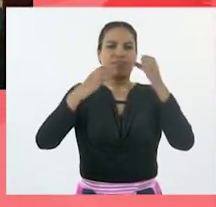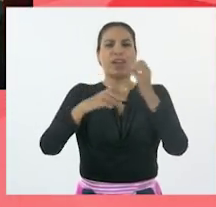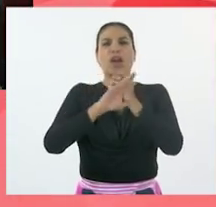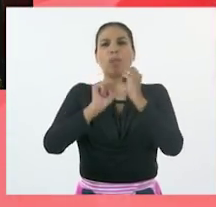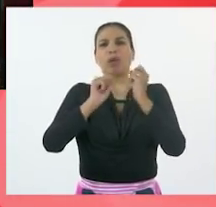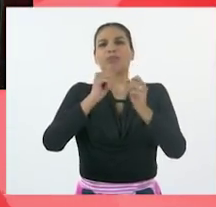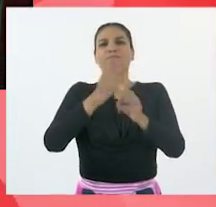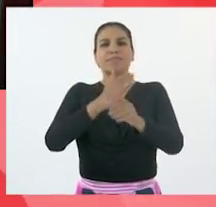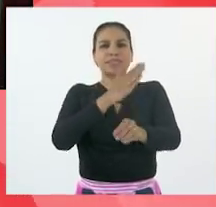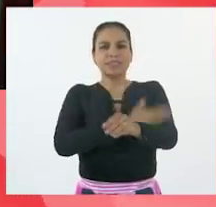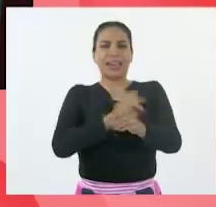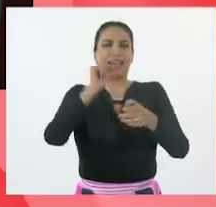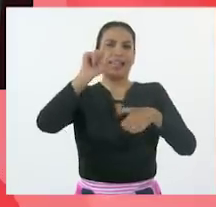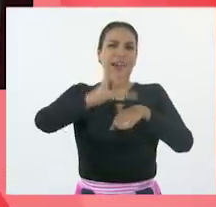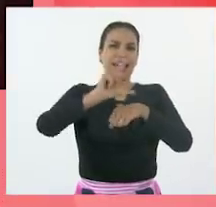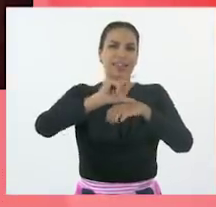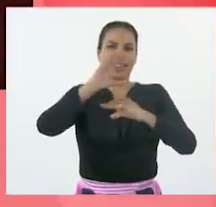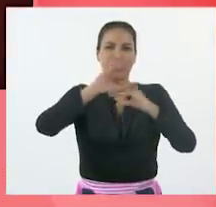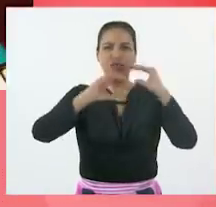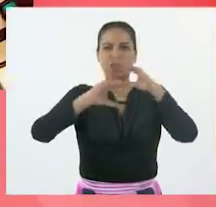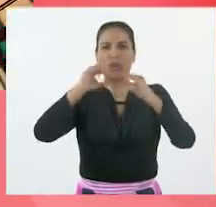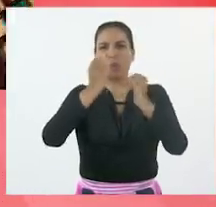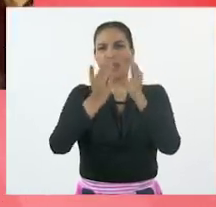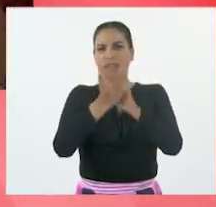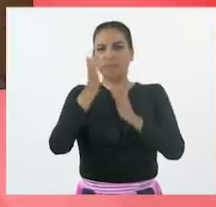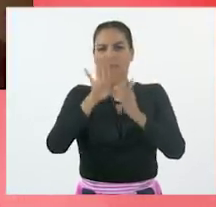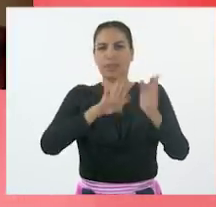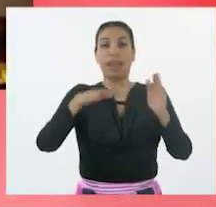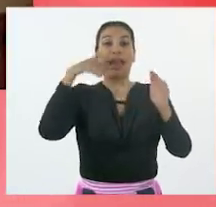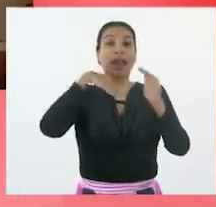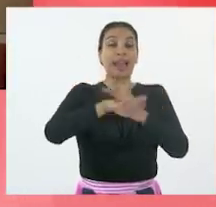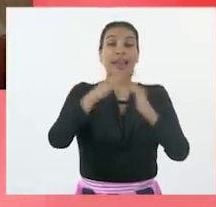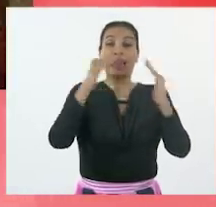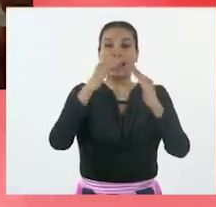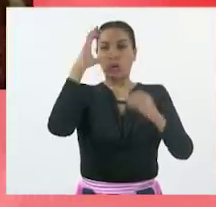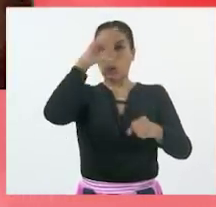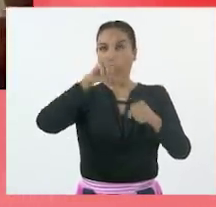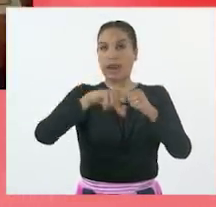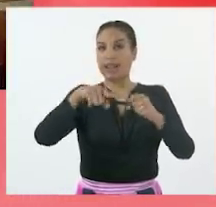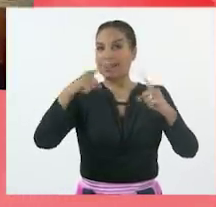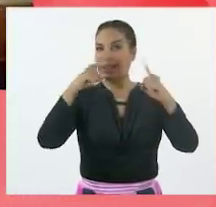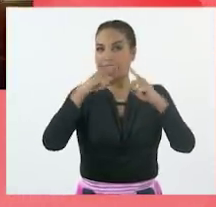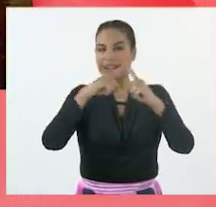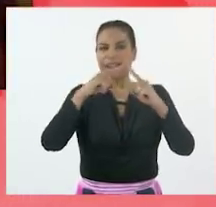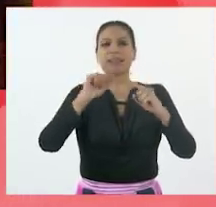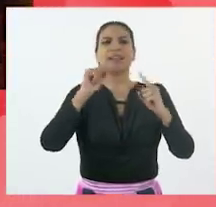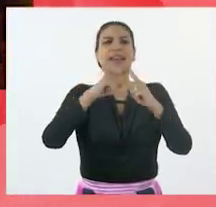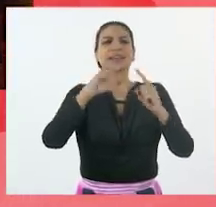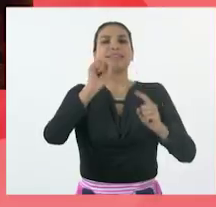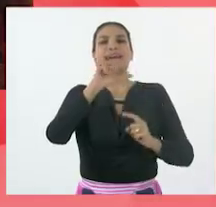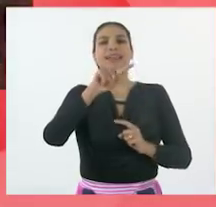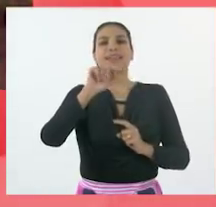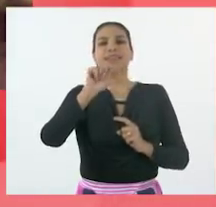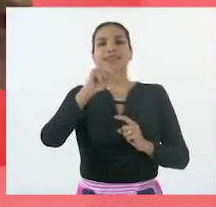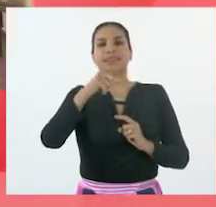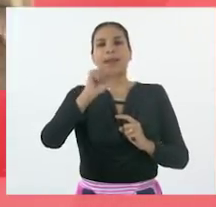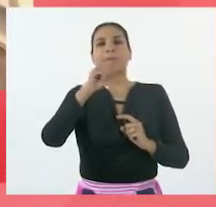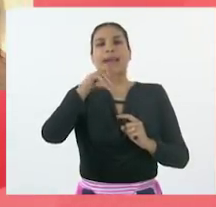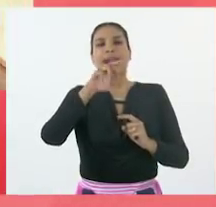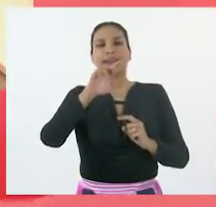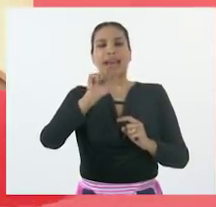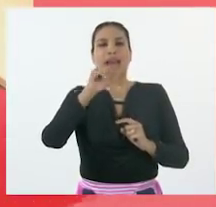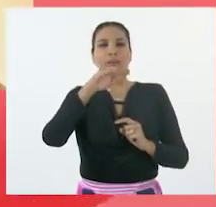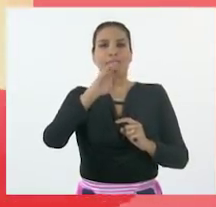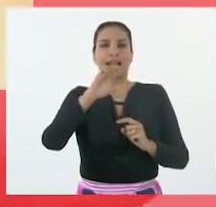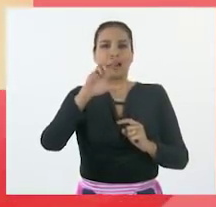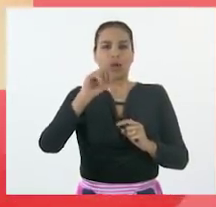y cubierto de concreto. También encontramos la Casa Cultural de la parroquia de Santa María de Amealco, la